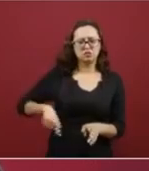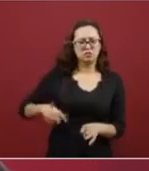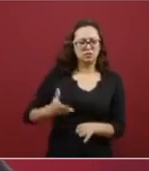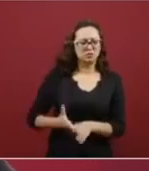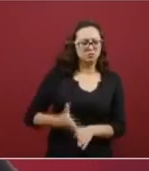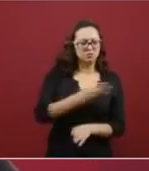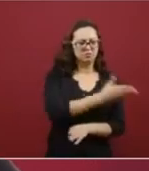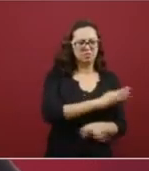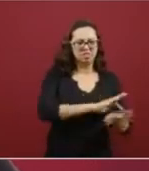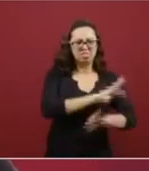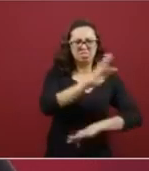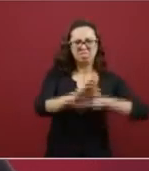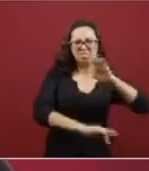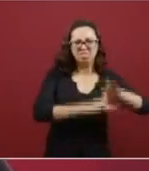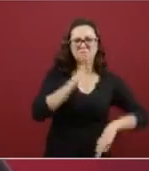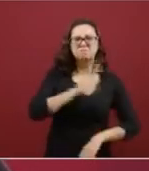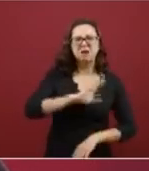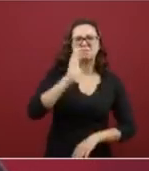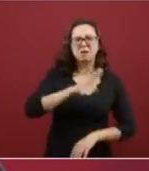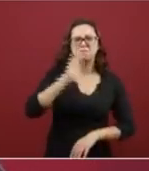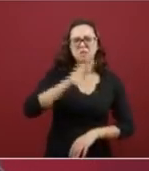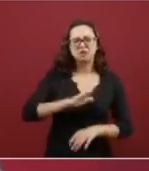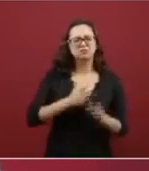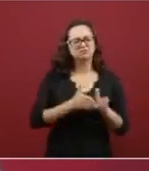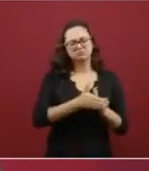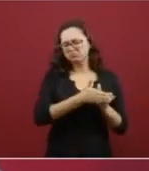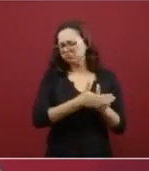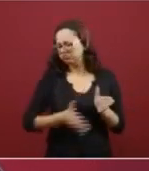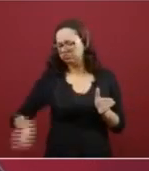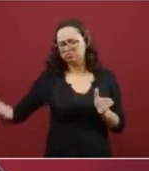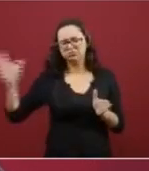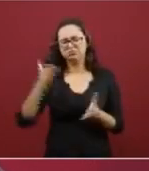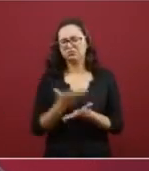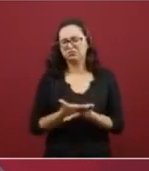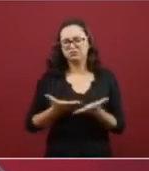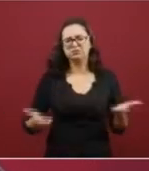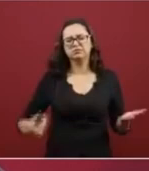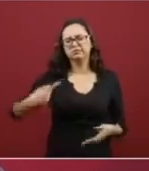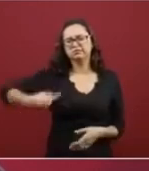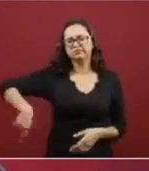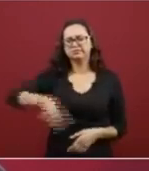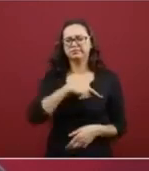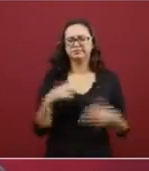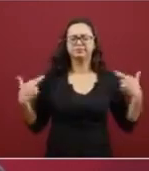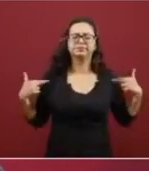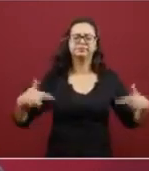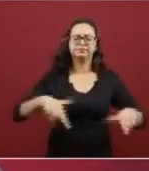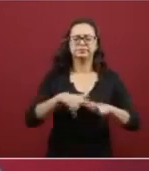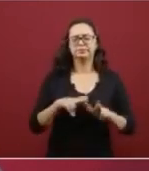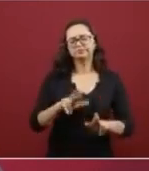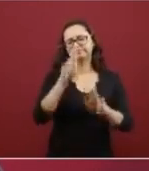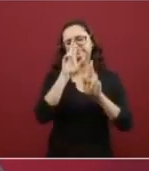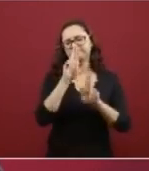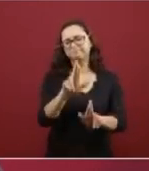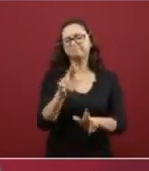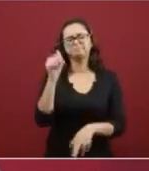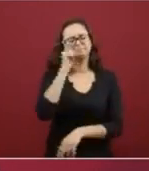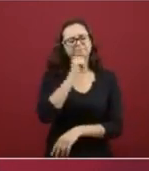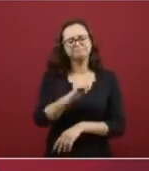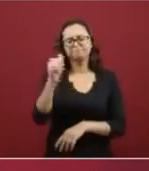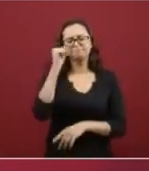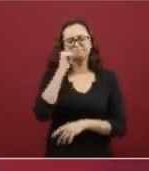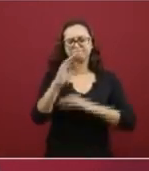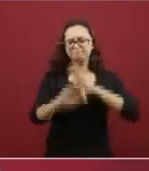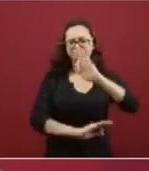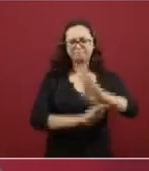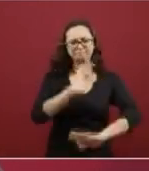anteriores. Nosotros vamos a respetar siempre a los maestros de México,